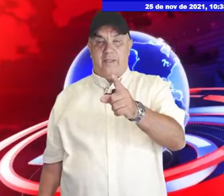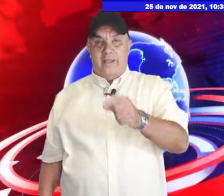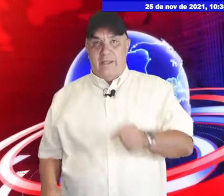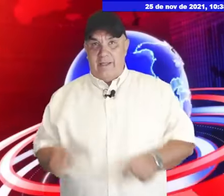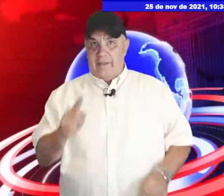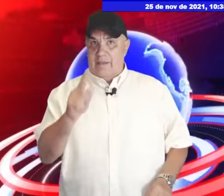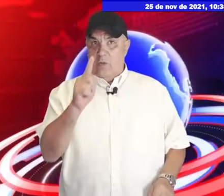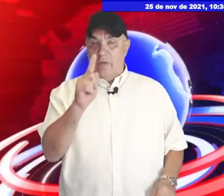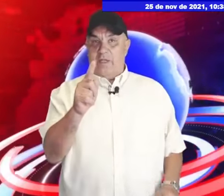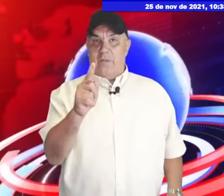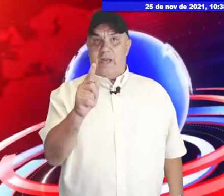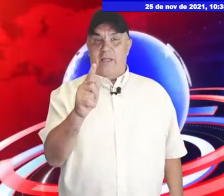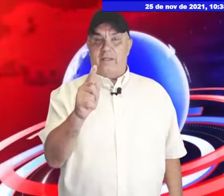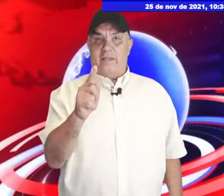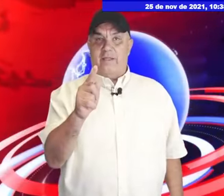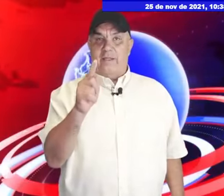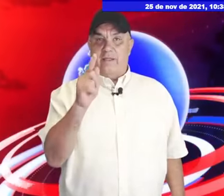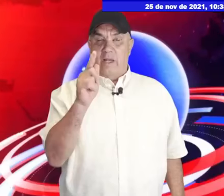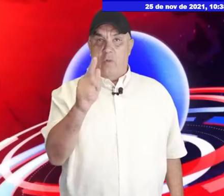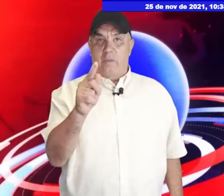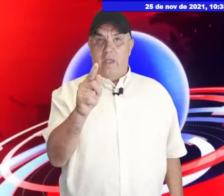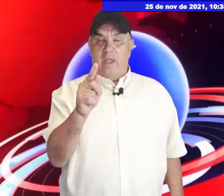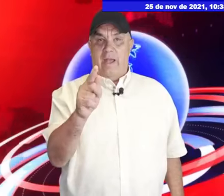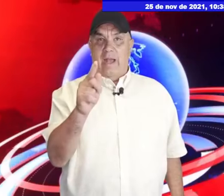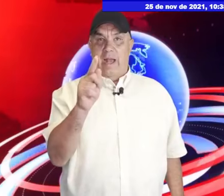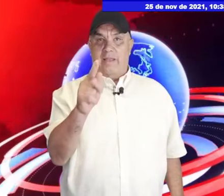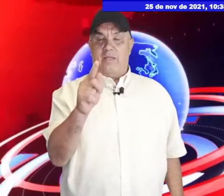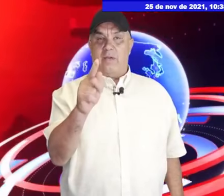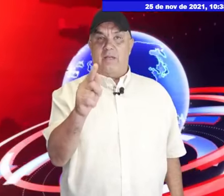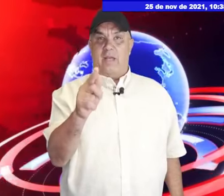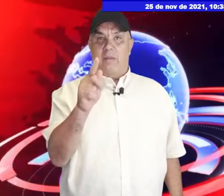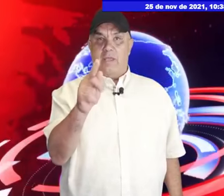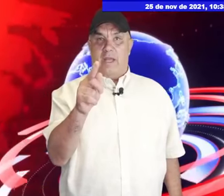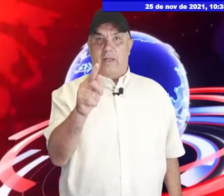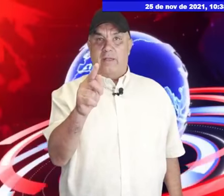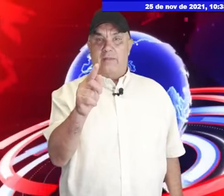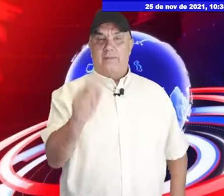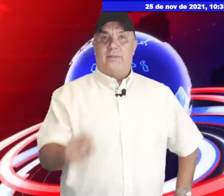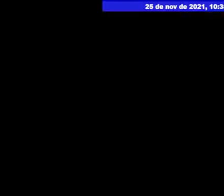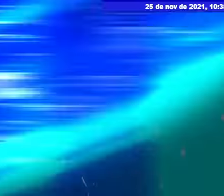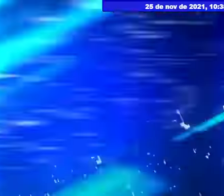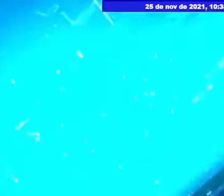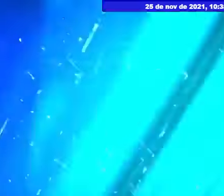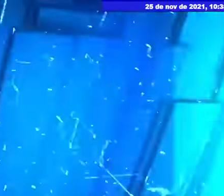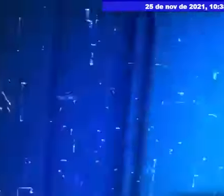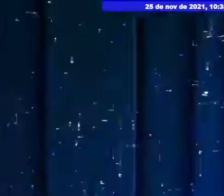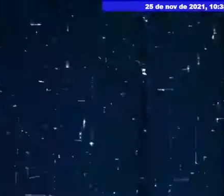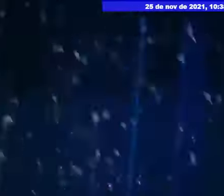pierdas de lunes a viernes de 9 a 10:30 de la mañana.